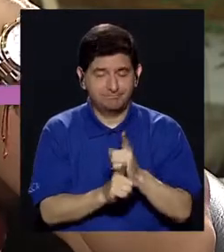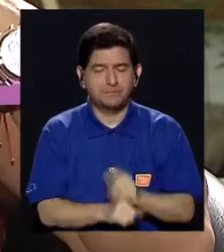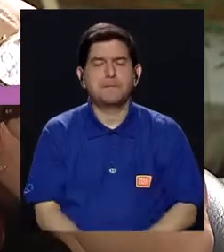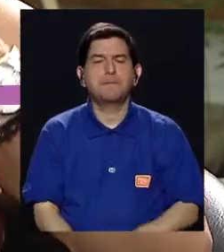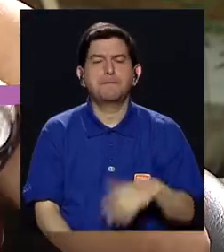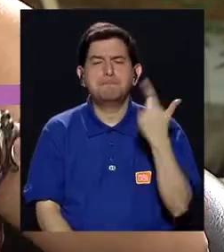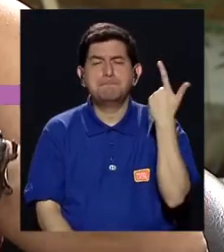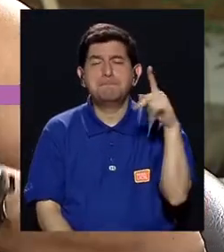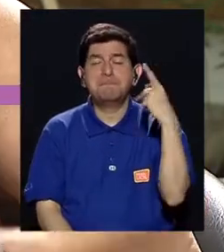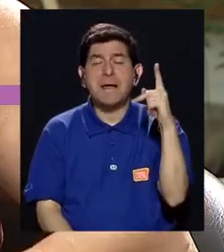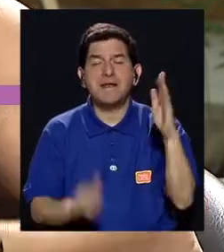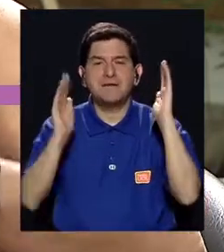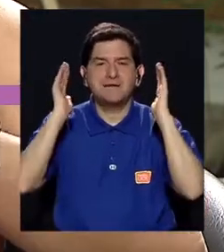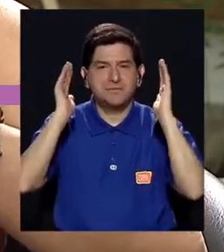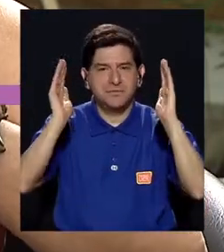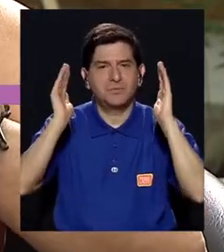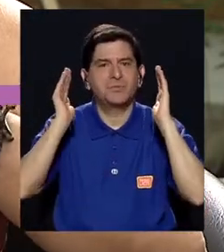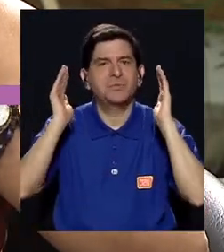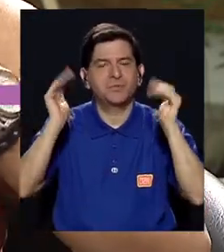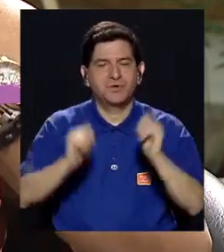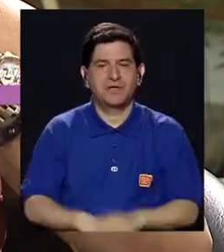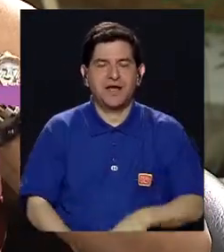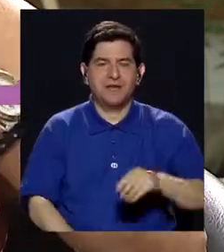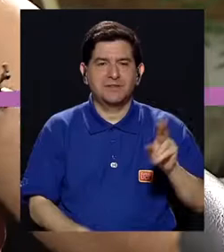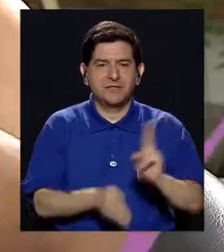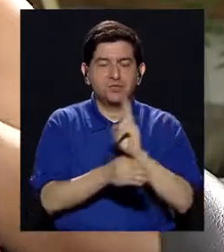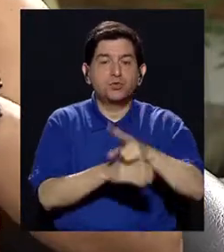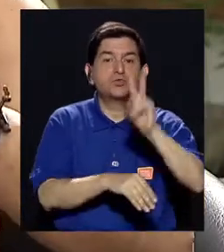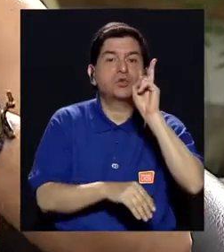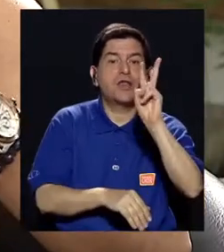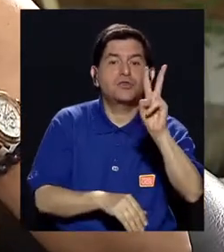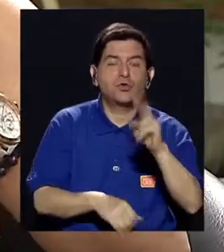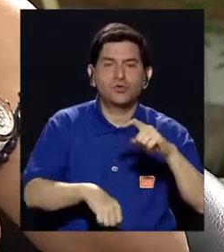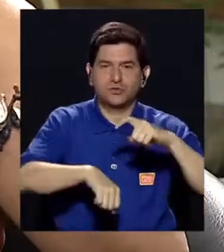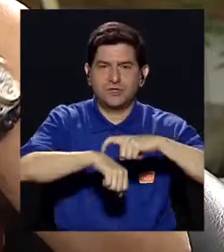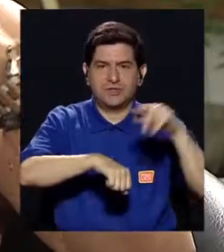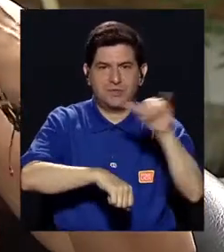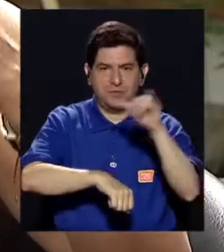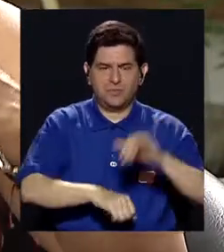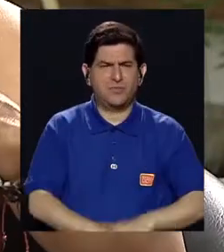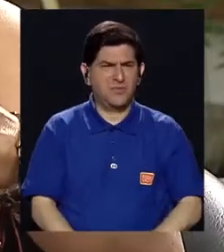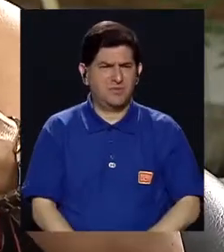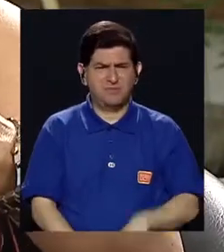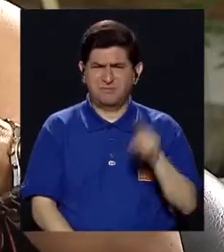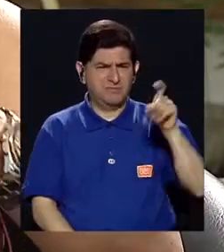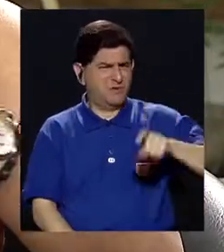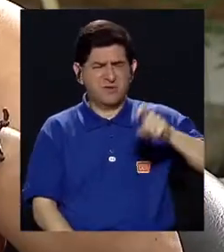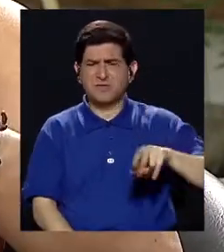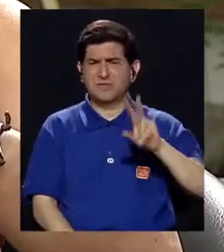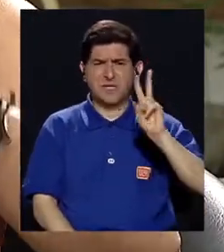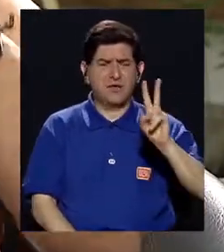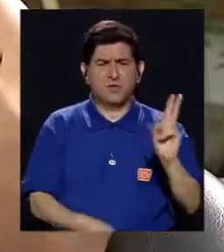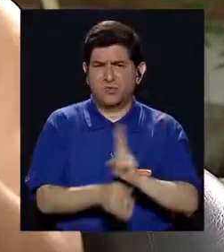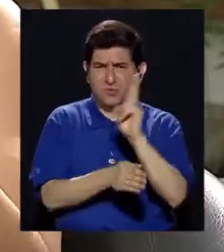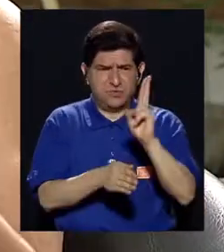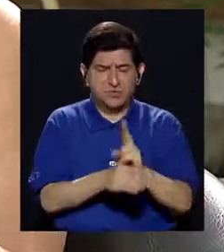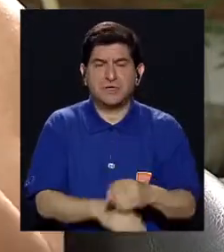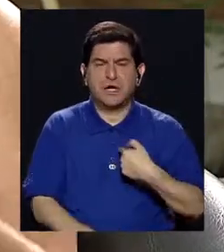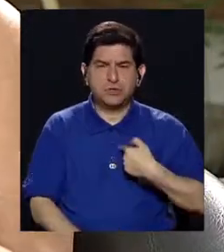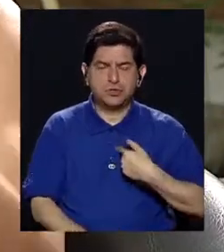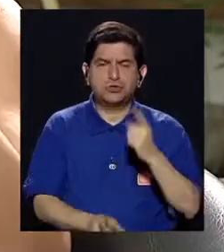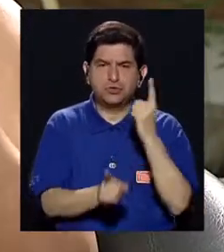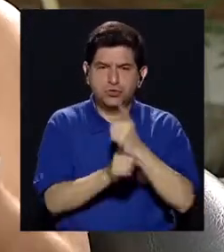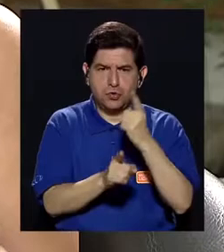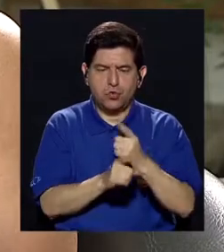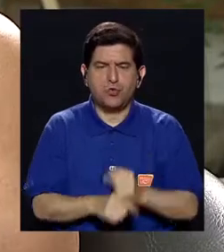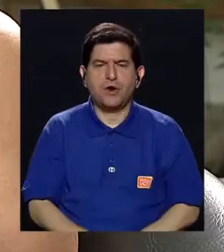efectivamente se corre un altísimo riesgo si se usan dos condones. No hay por qué usar dos condones. Si yo pongo en